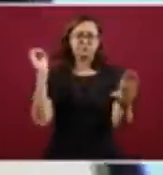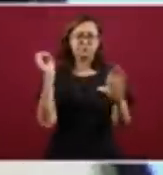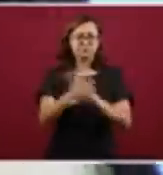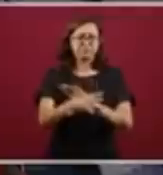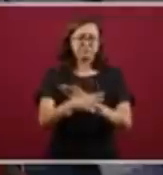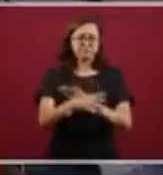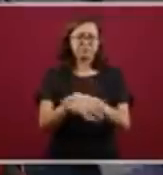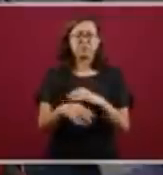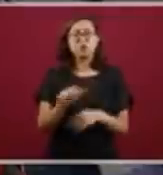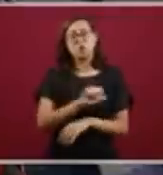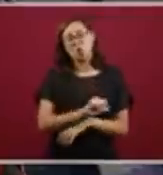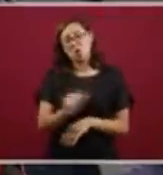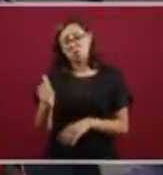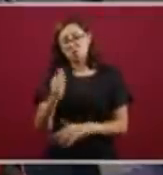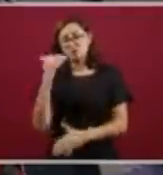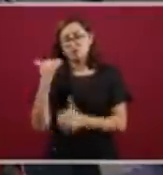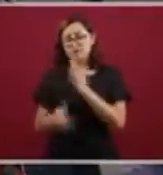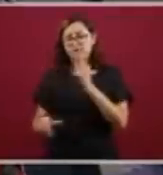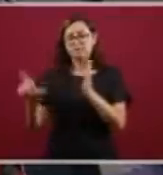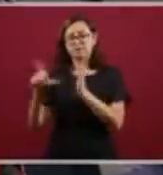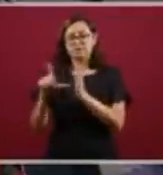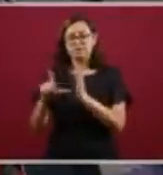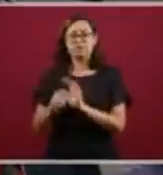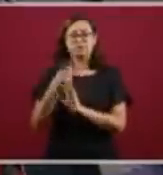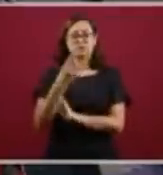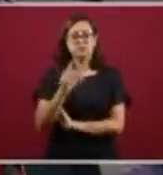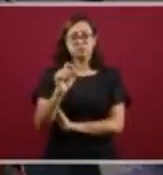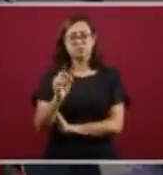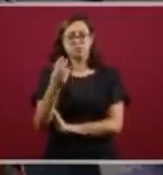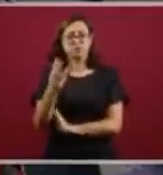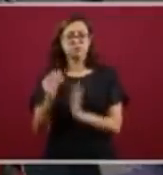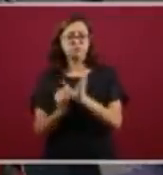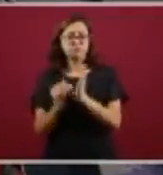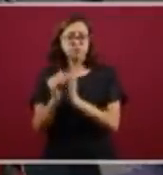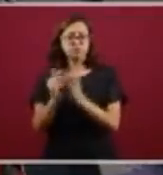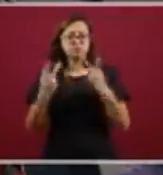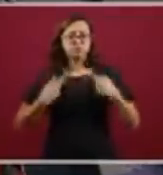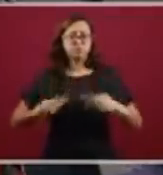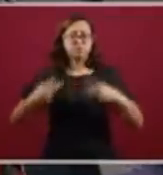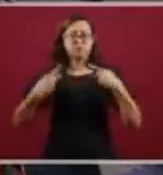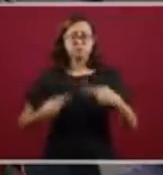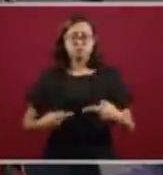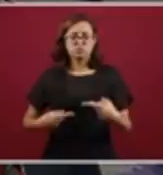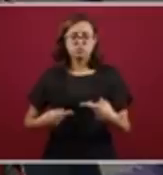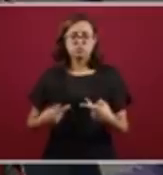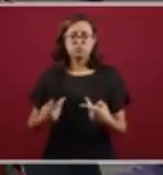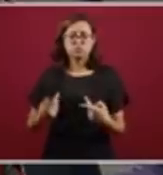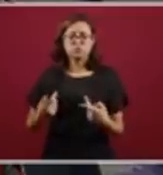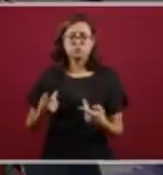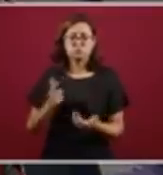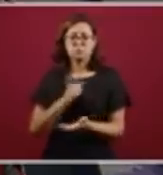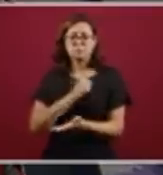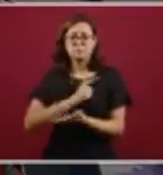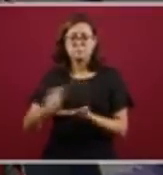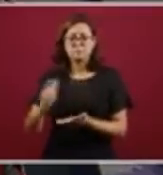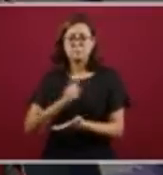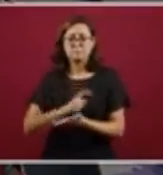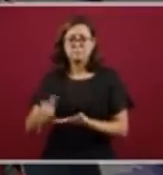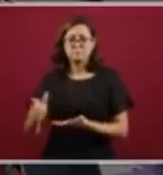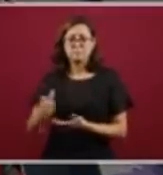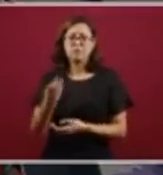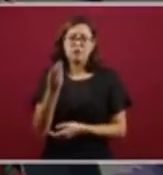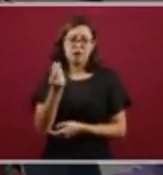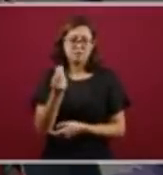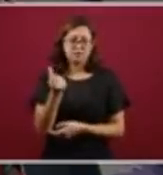El resto lo recibe 3.3 millones de personas a través de un pago que se realiza